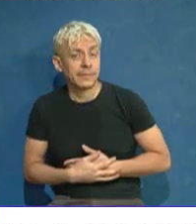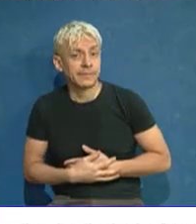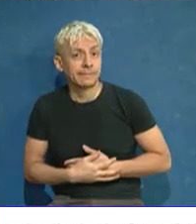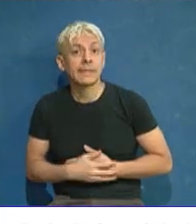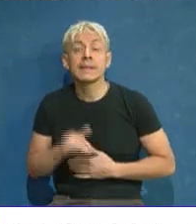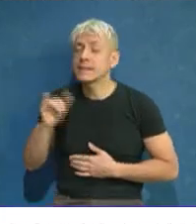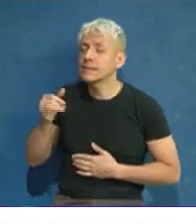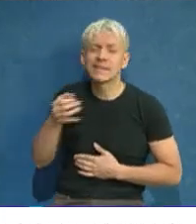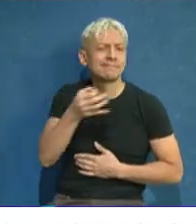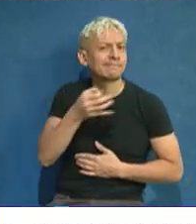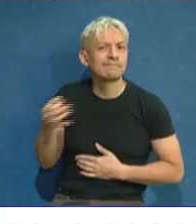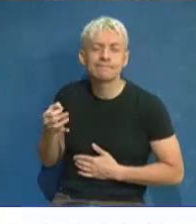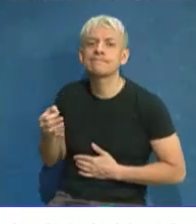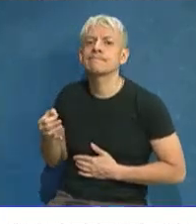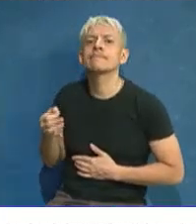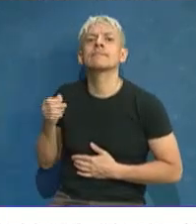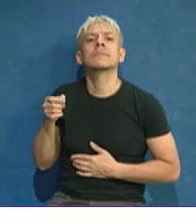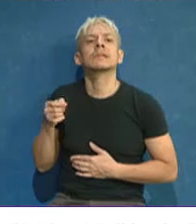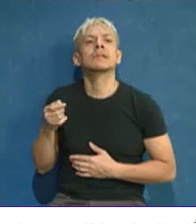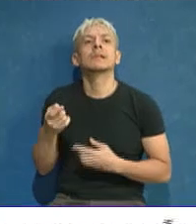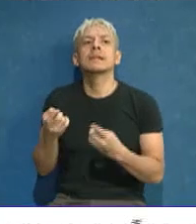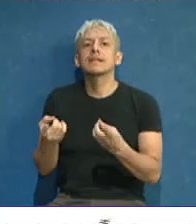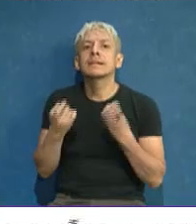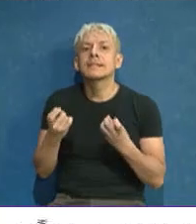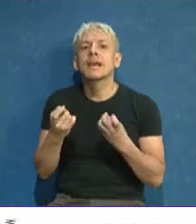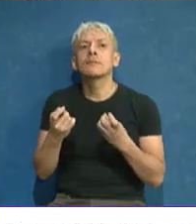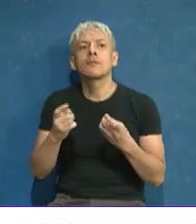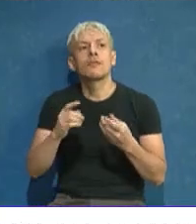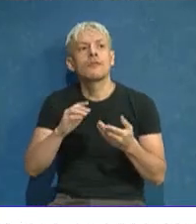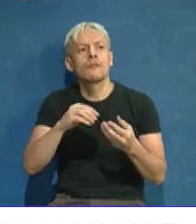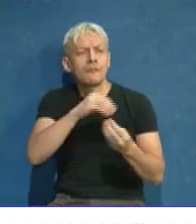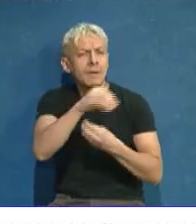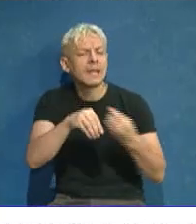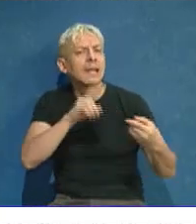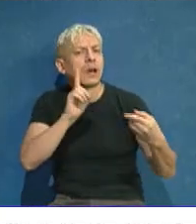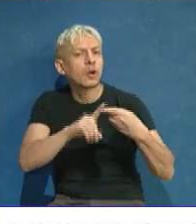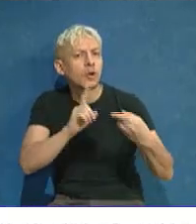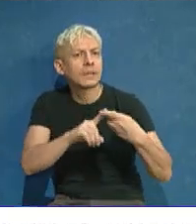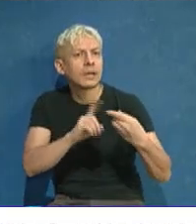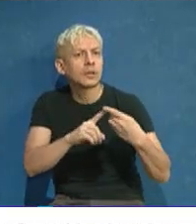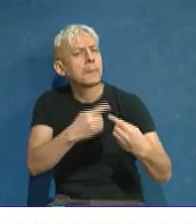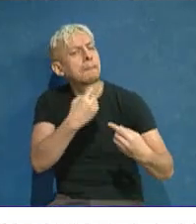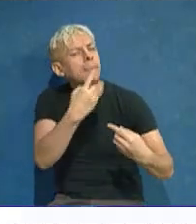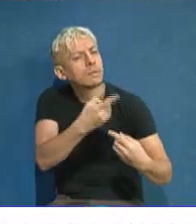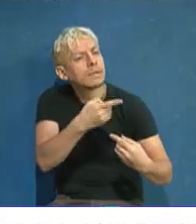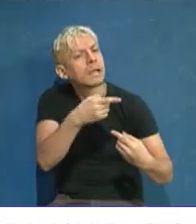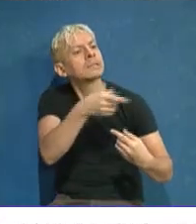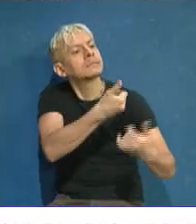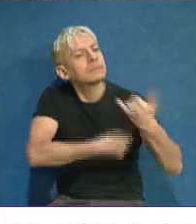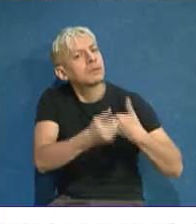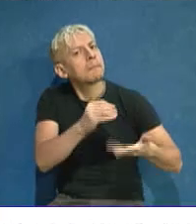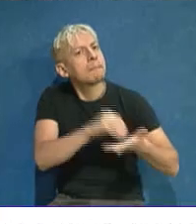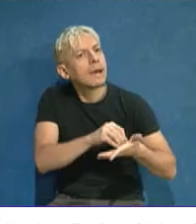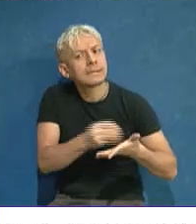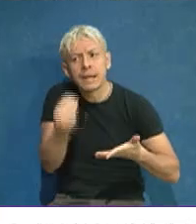exactamente necesitamos contacto con la familia más información respecto al